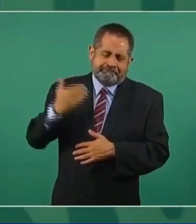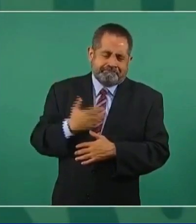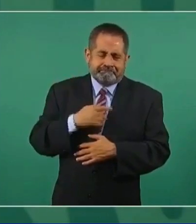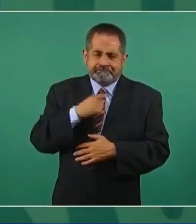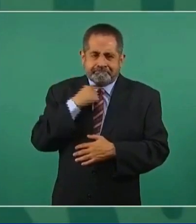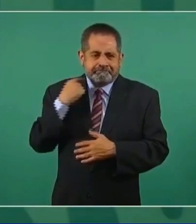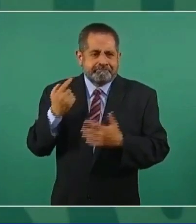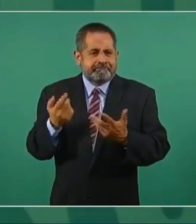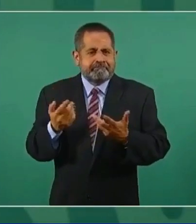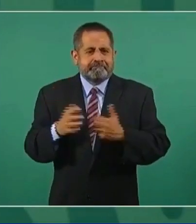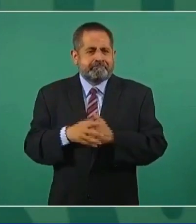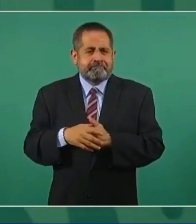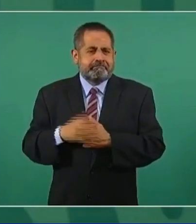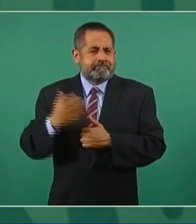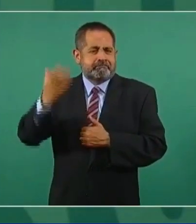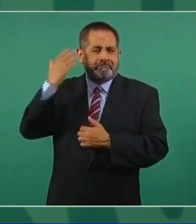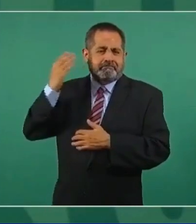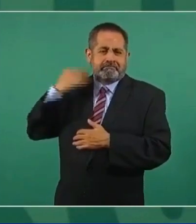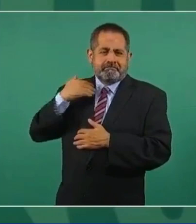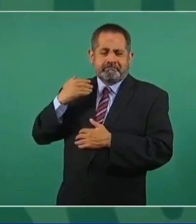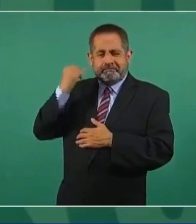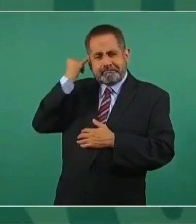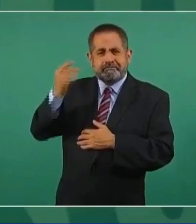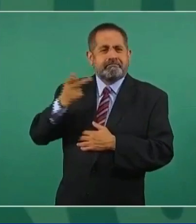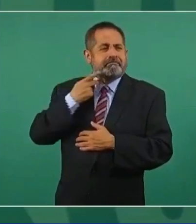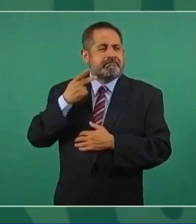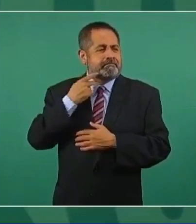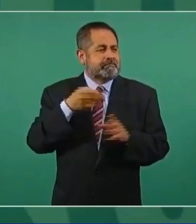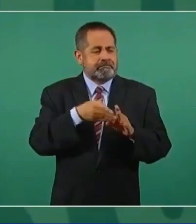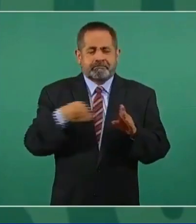de la política neoliberal.